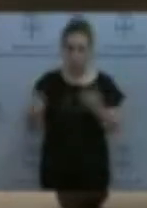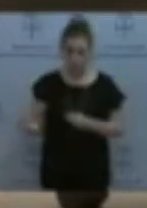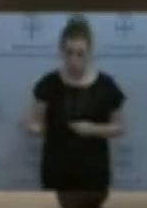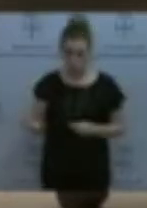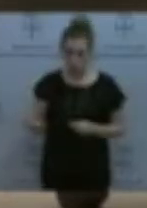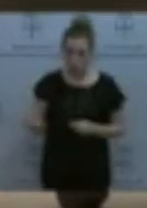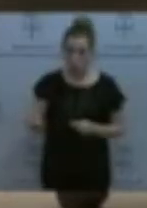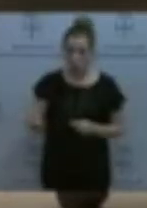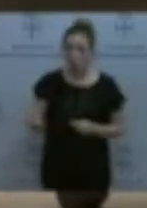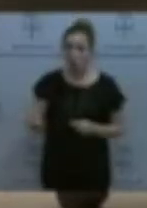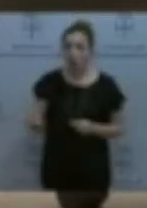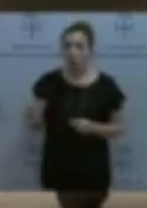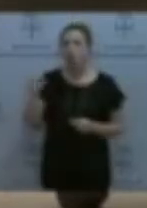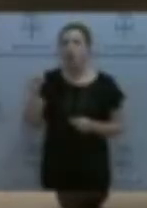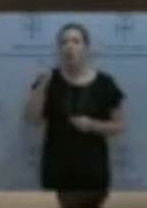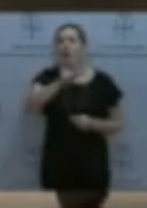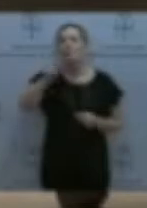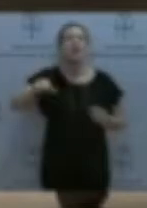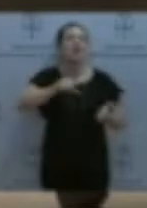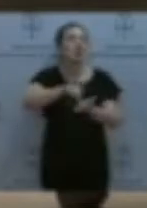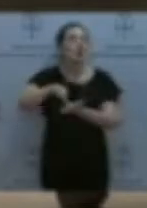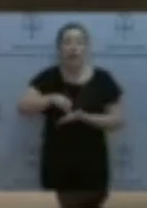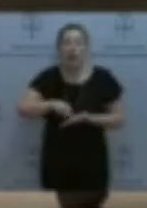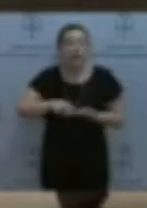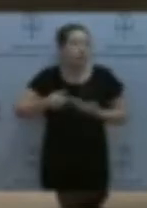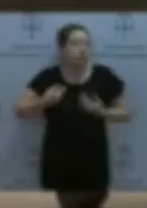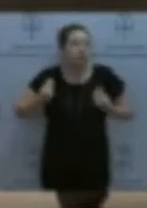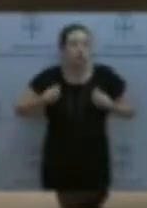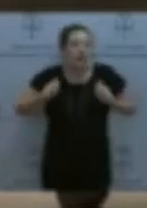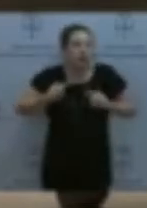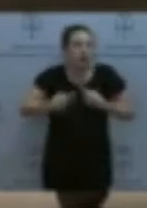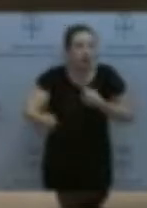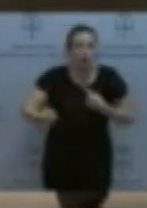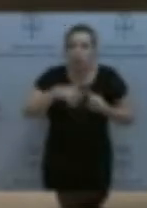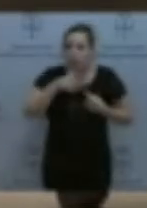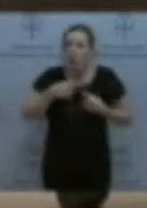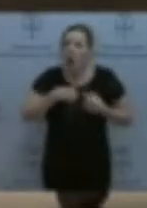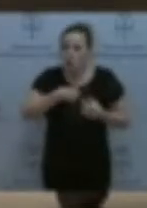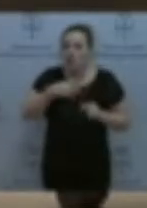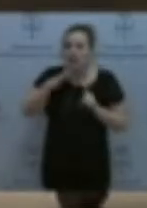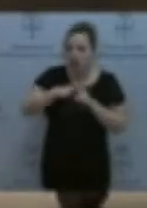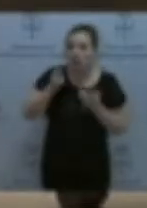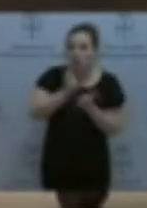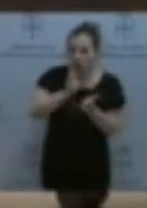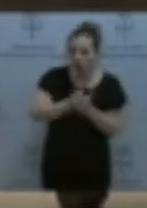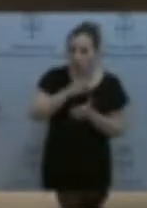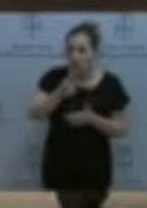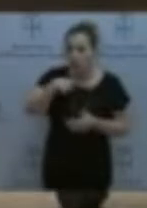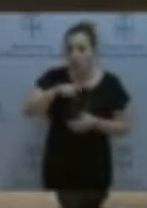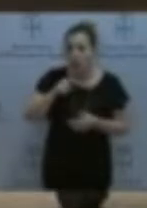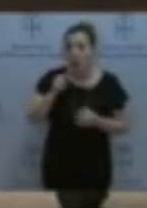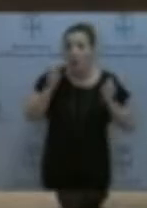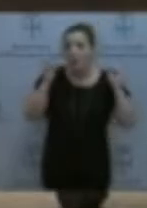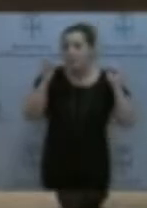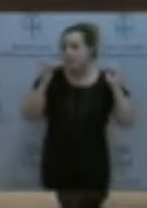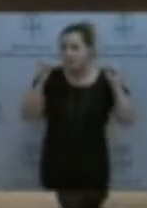las facturas, tenemos el consumo per cápita más importante de toda España y, sin embargo, tenemos a 100.000 personas que están por debajo del